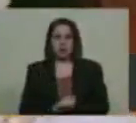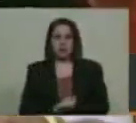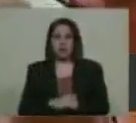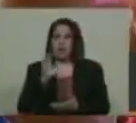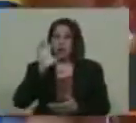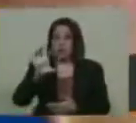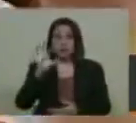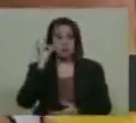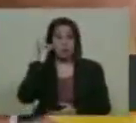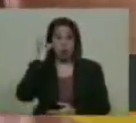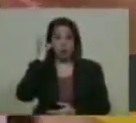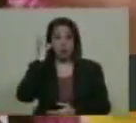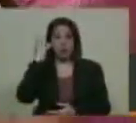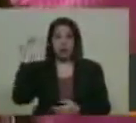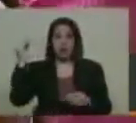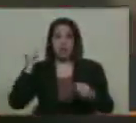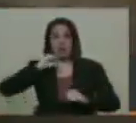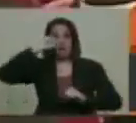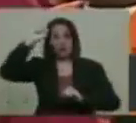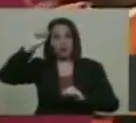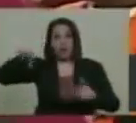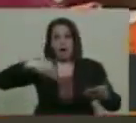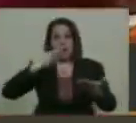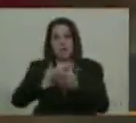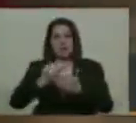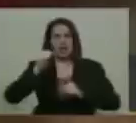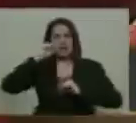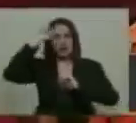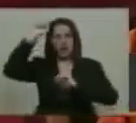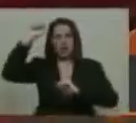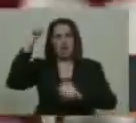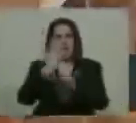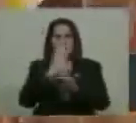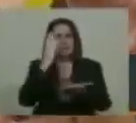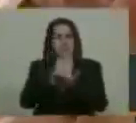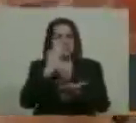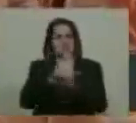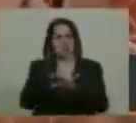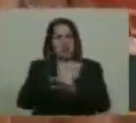patria mujer! ¡Hasta la victoria siempre!